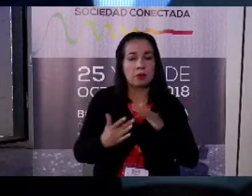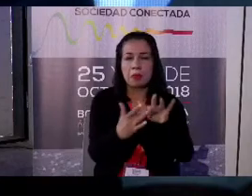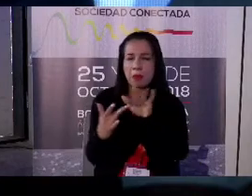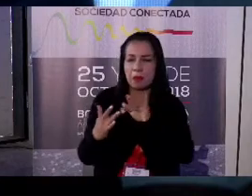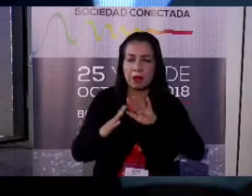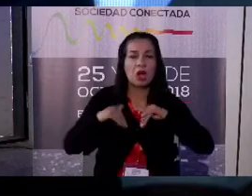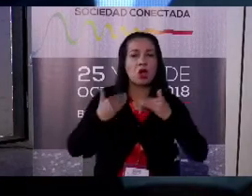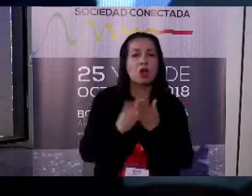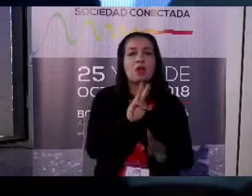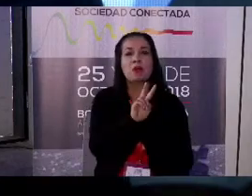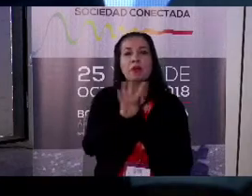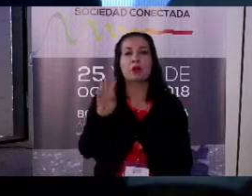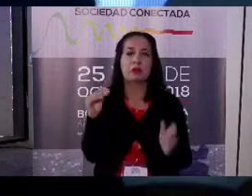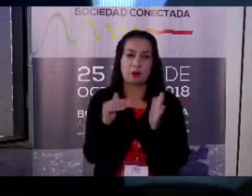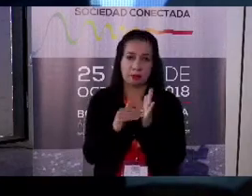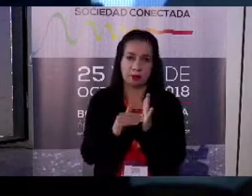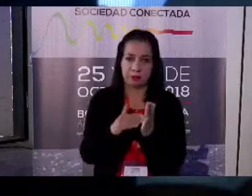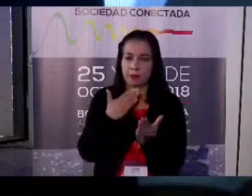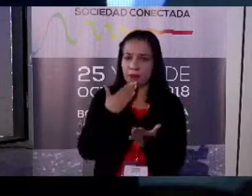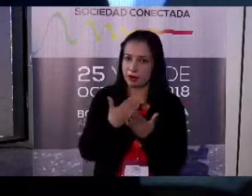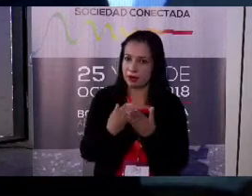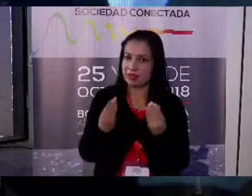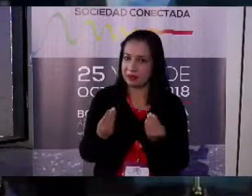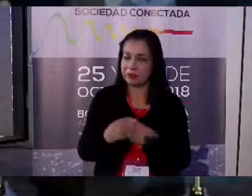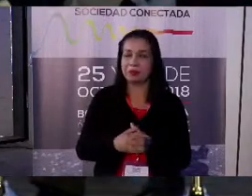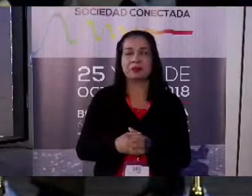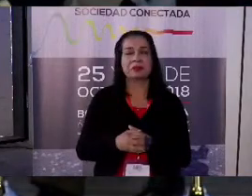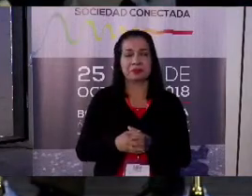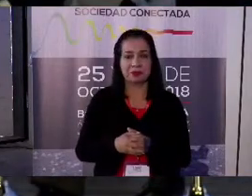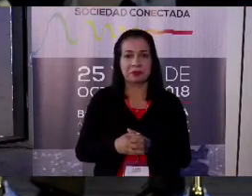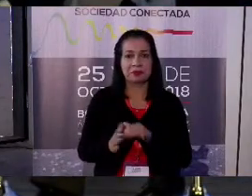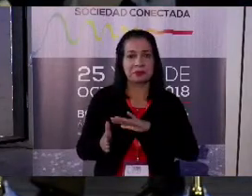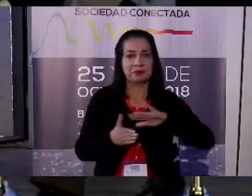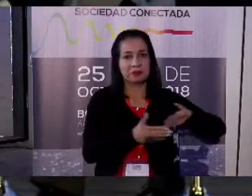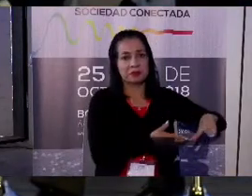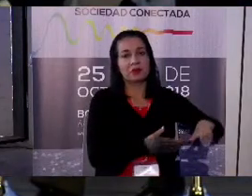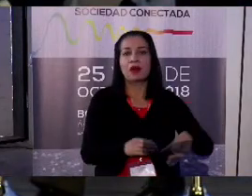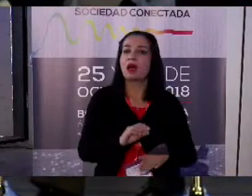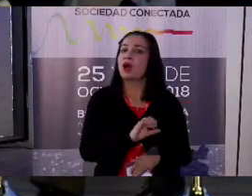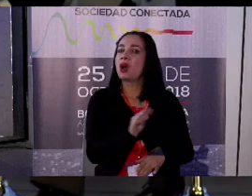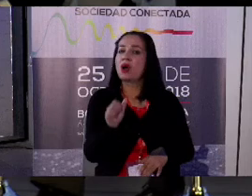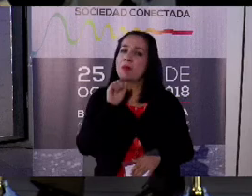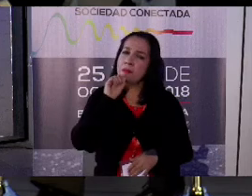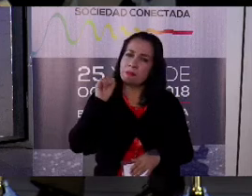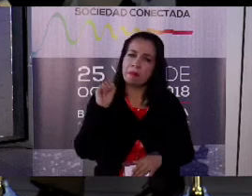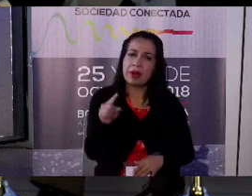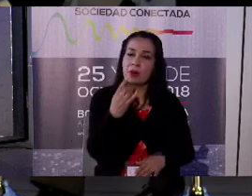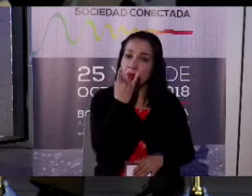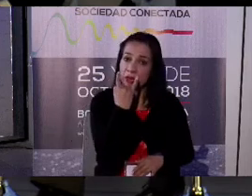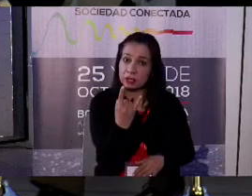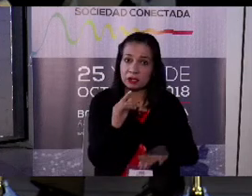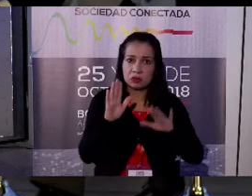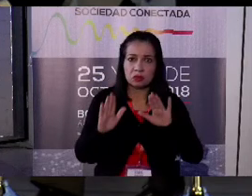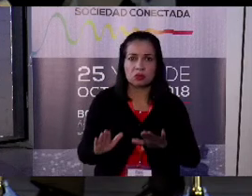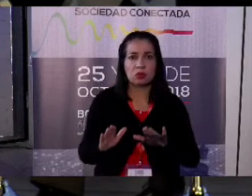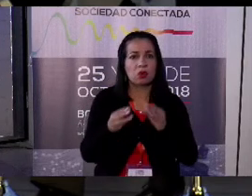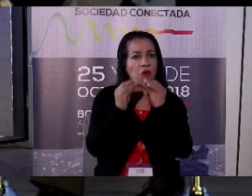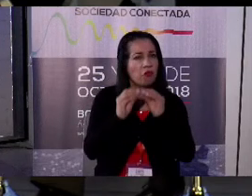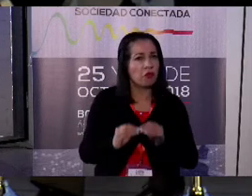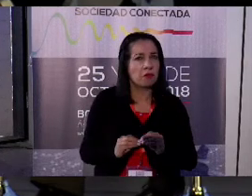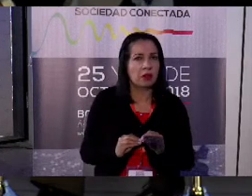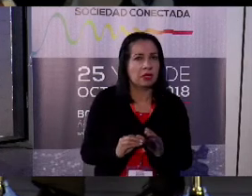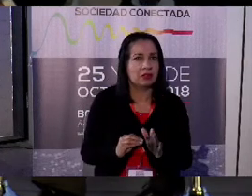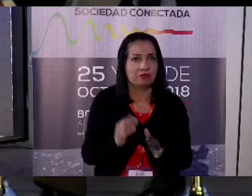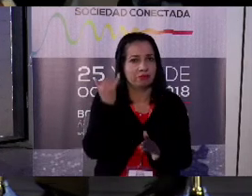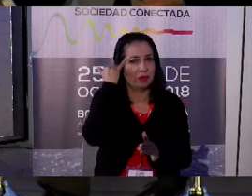escuelas Muchas gracias otro grupo de preguntas muy interesante está muy relacionado de de de formas más